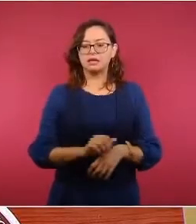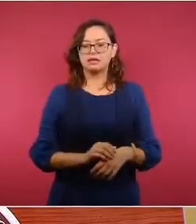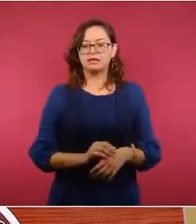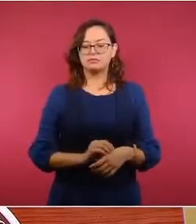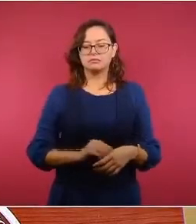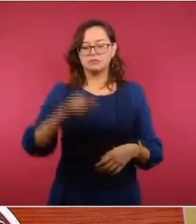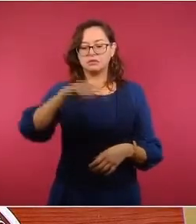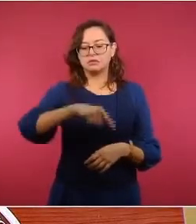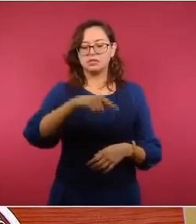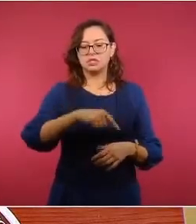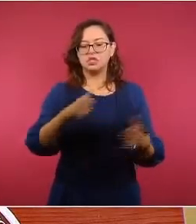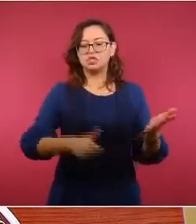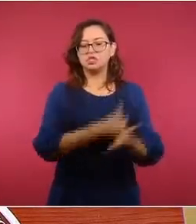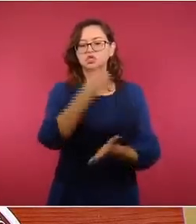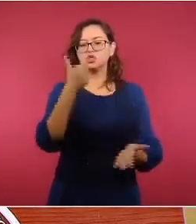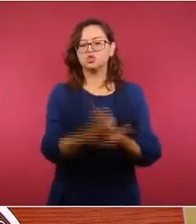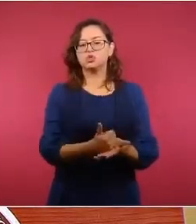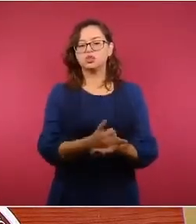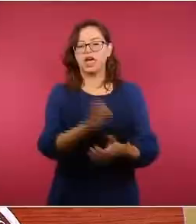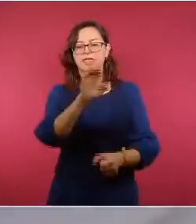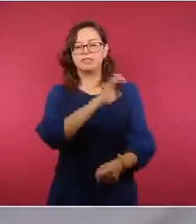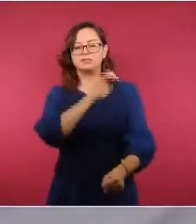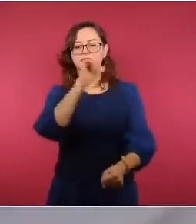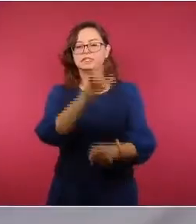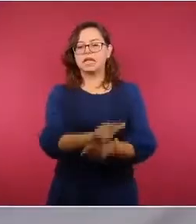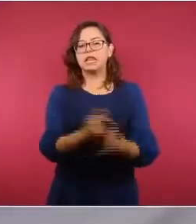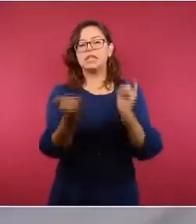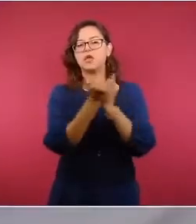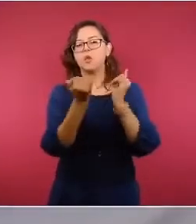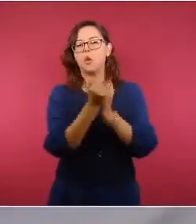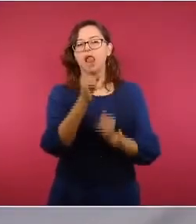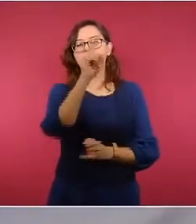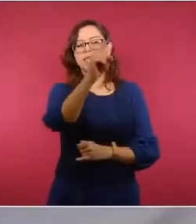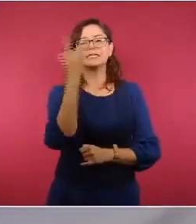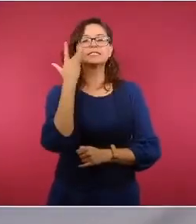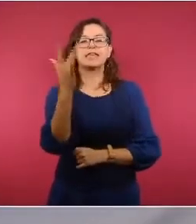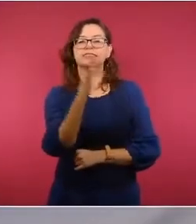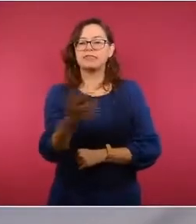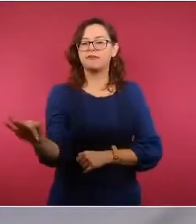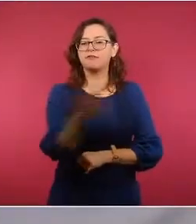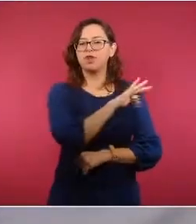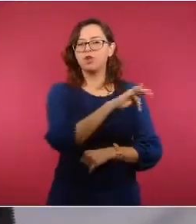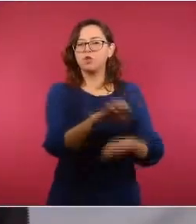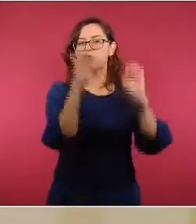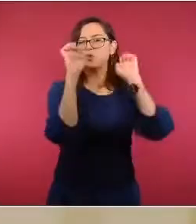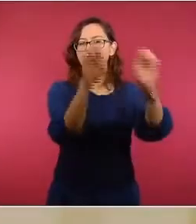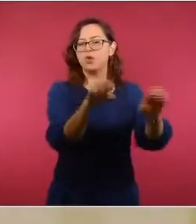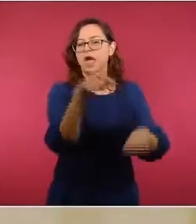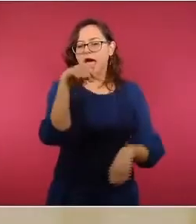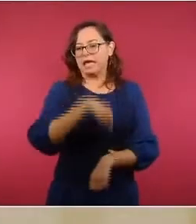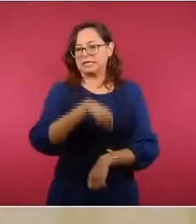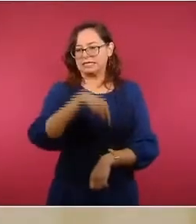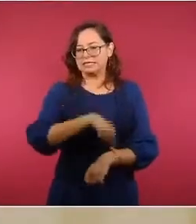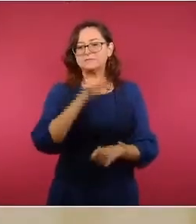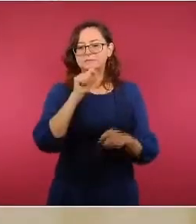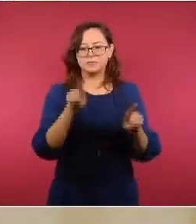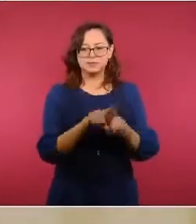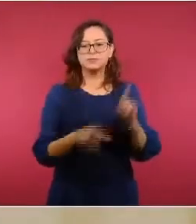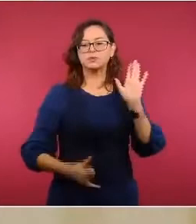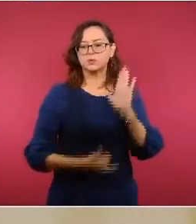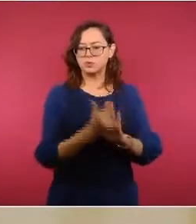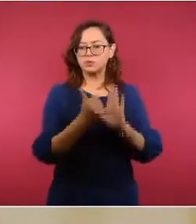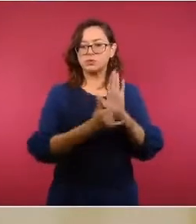Fe, un gran negocio inmobiliario, y además se iba a